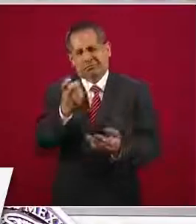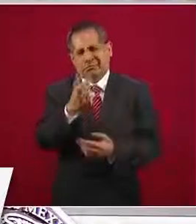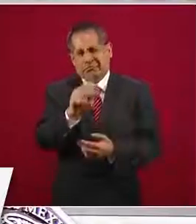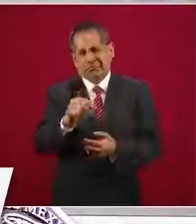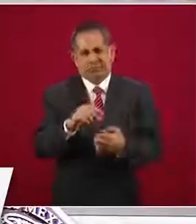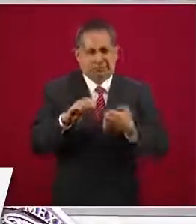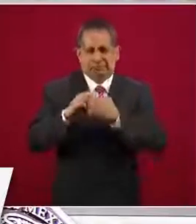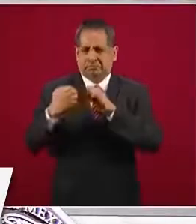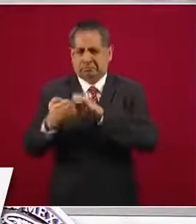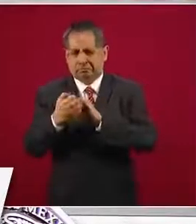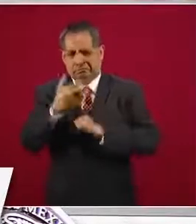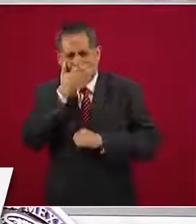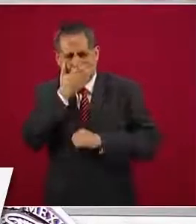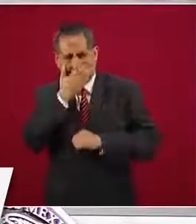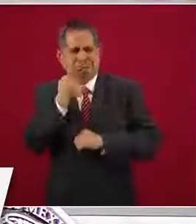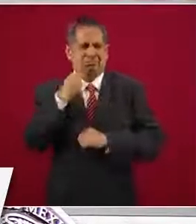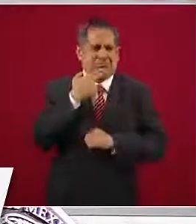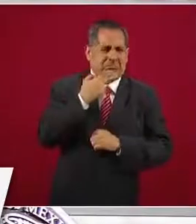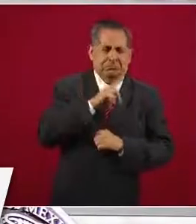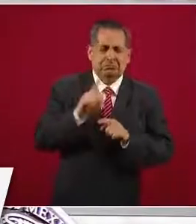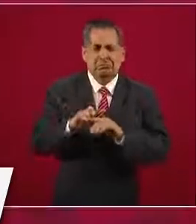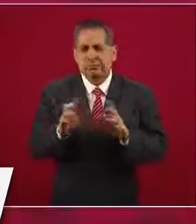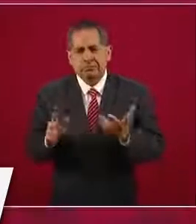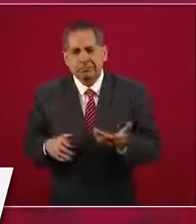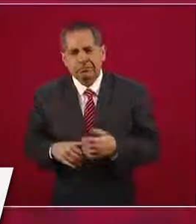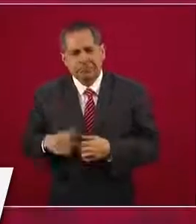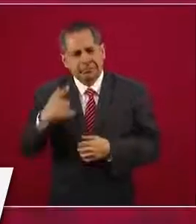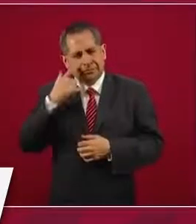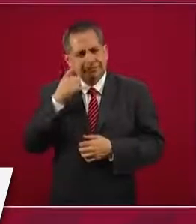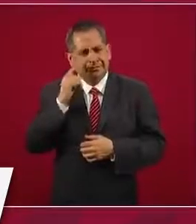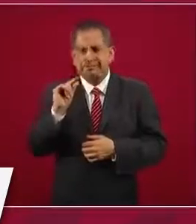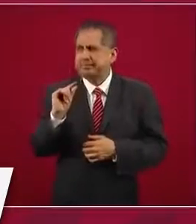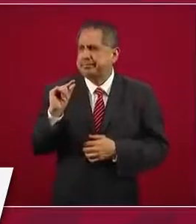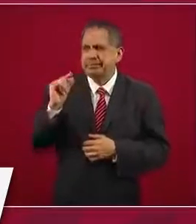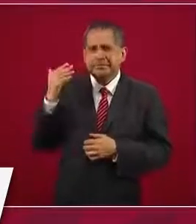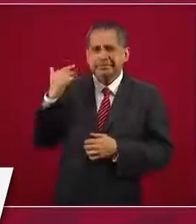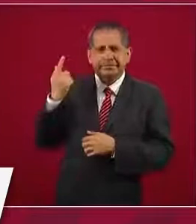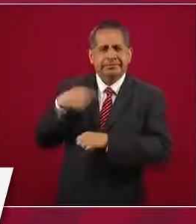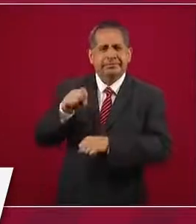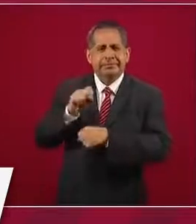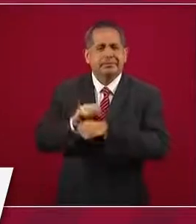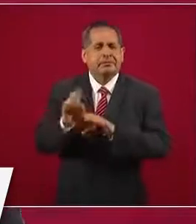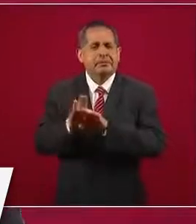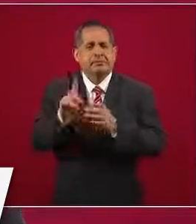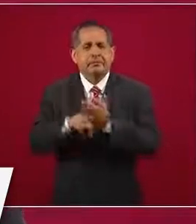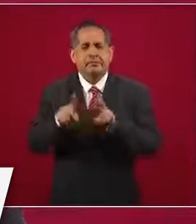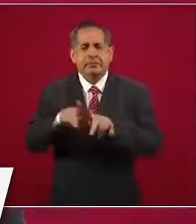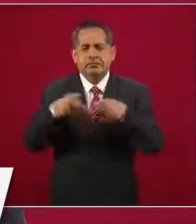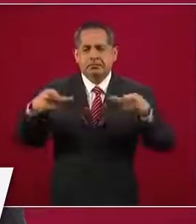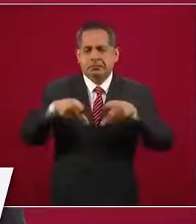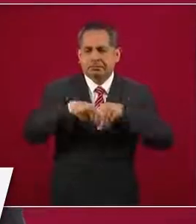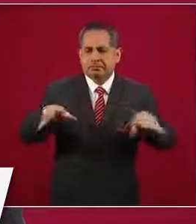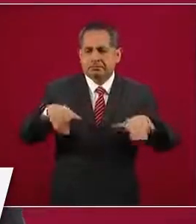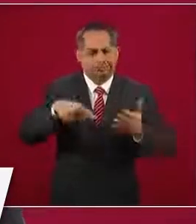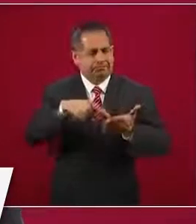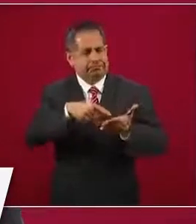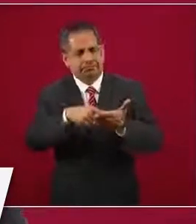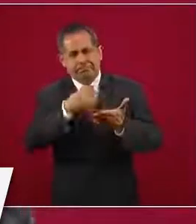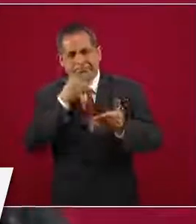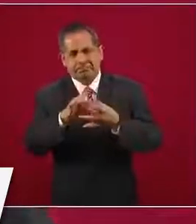nos hacía un poco de nos daba curiosidad hace unas pocas semanas un periódico circulación nacional